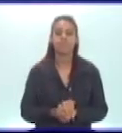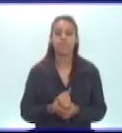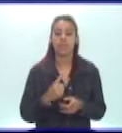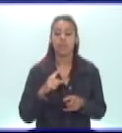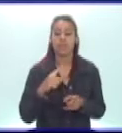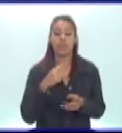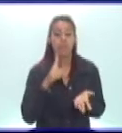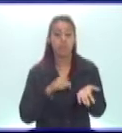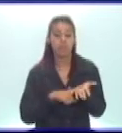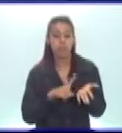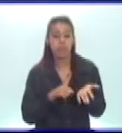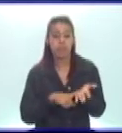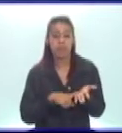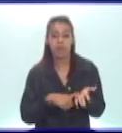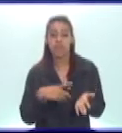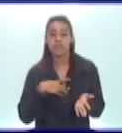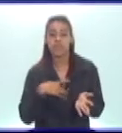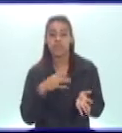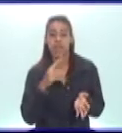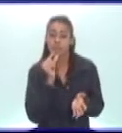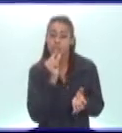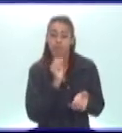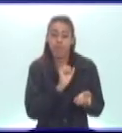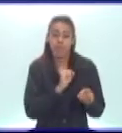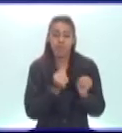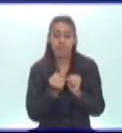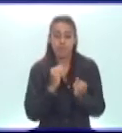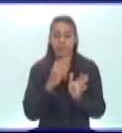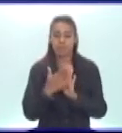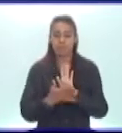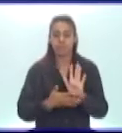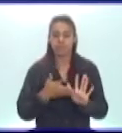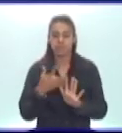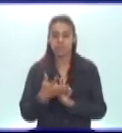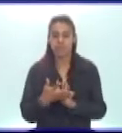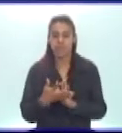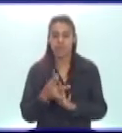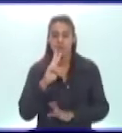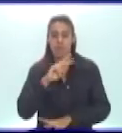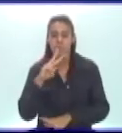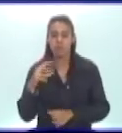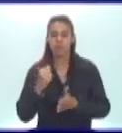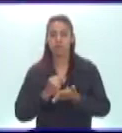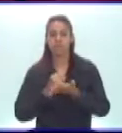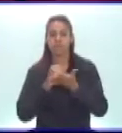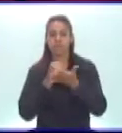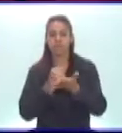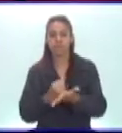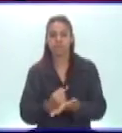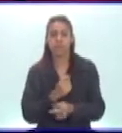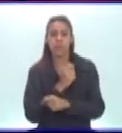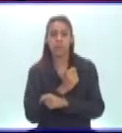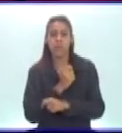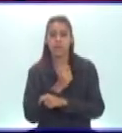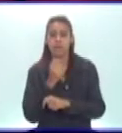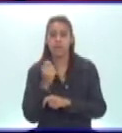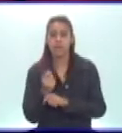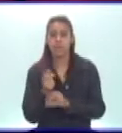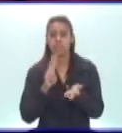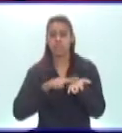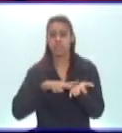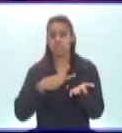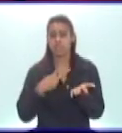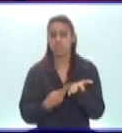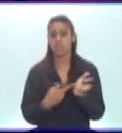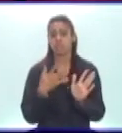que los padres tengan poco dominio de la lengua de señas, deben buscar apoyo en su maestro, en el intérprete